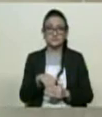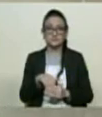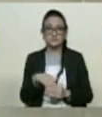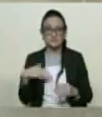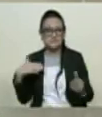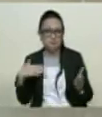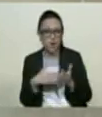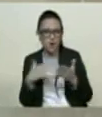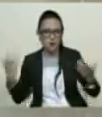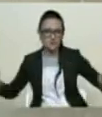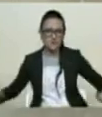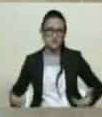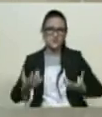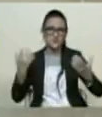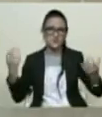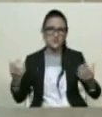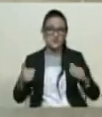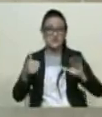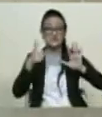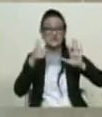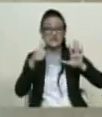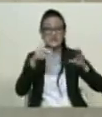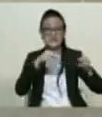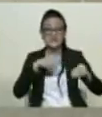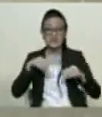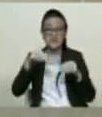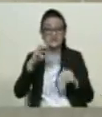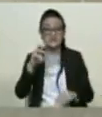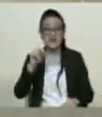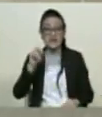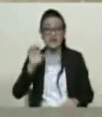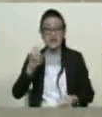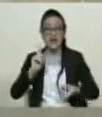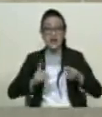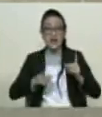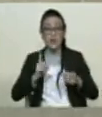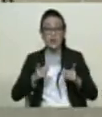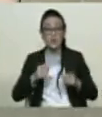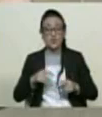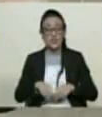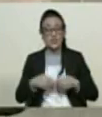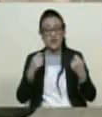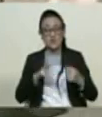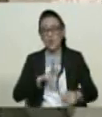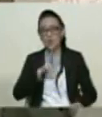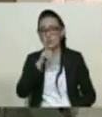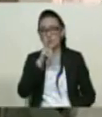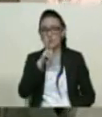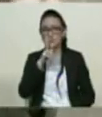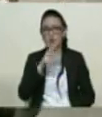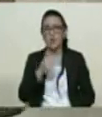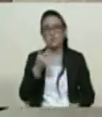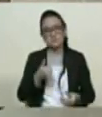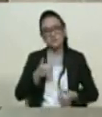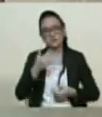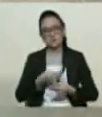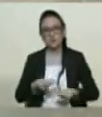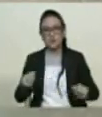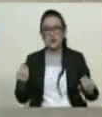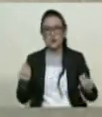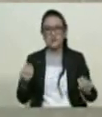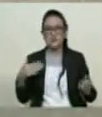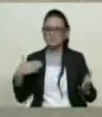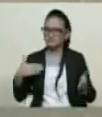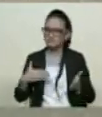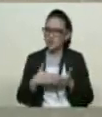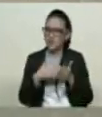ataques, quemaron 6 sedes del Poder Electoral, algunas con severos daños, otras más leves, pero fueron atacados